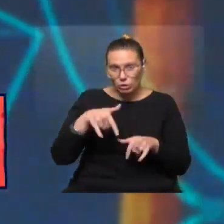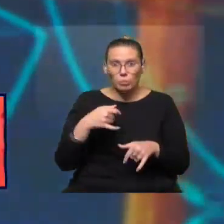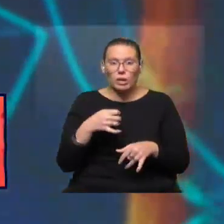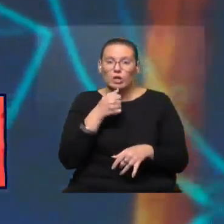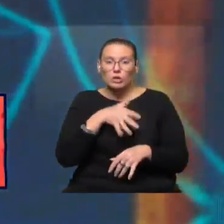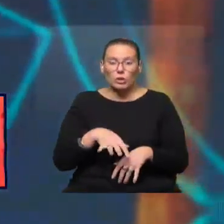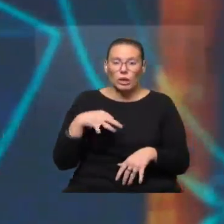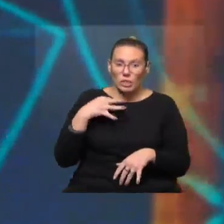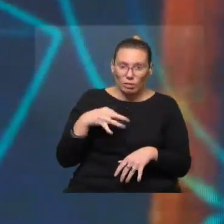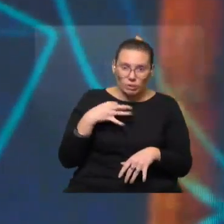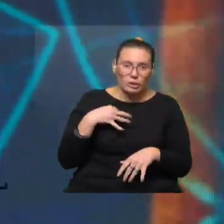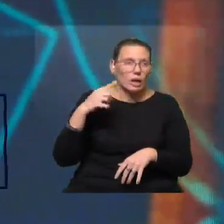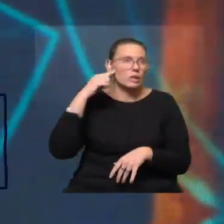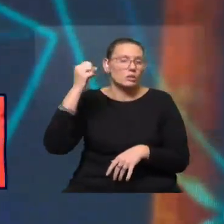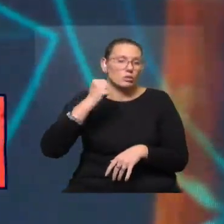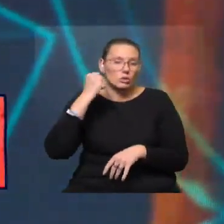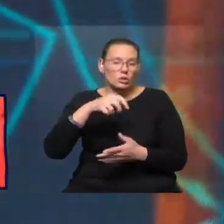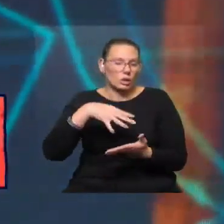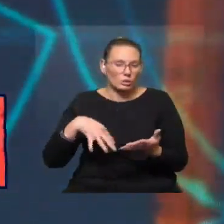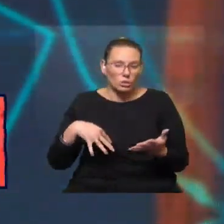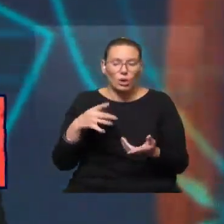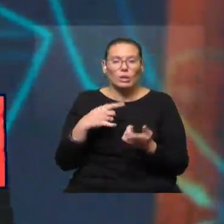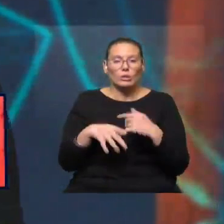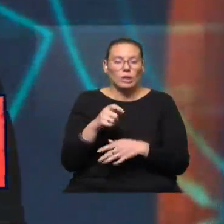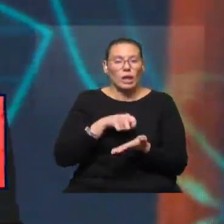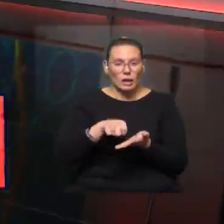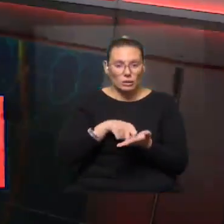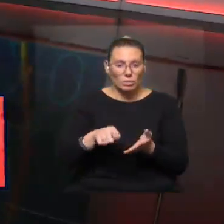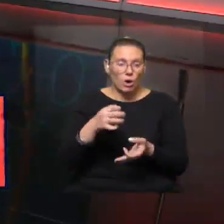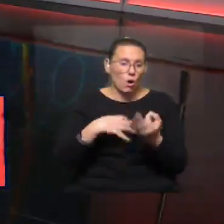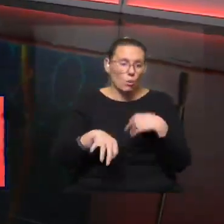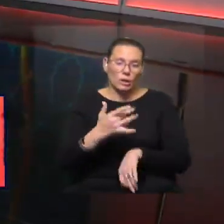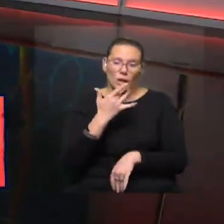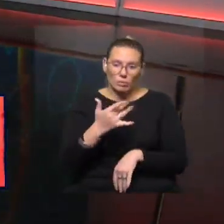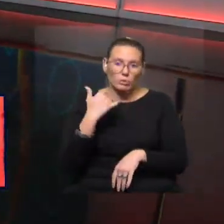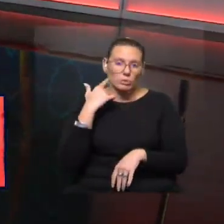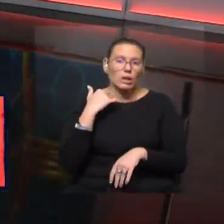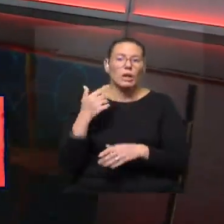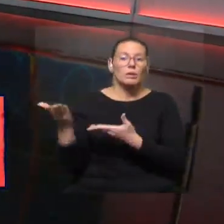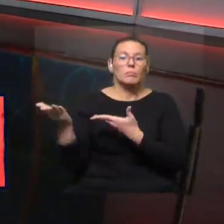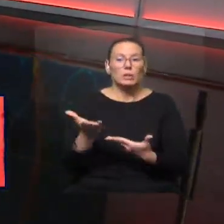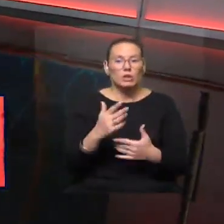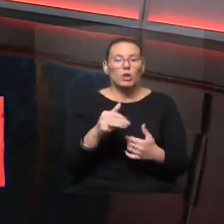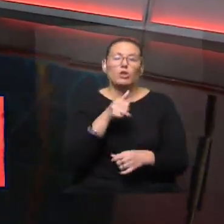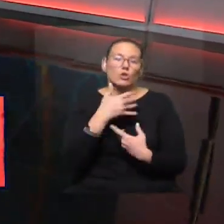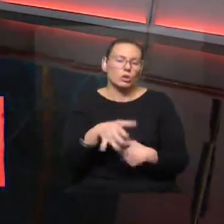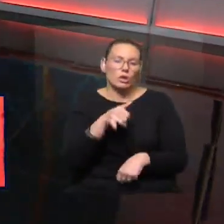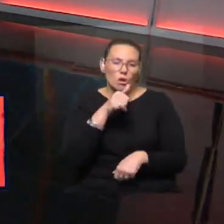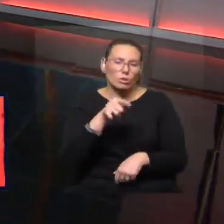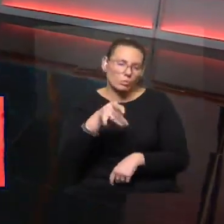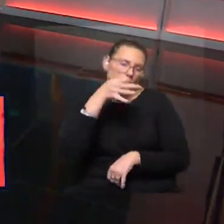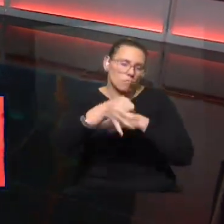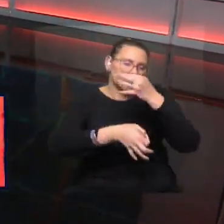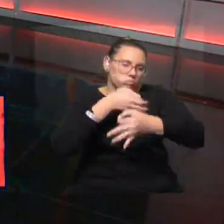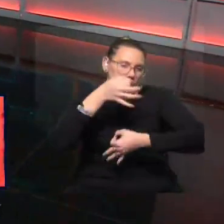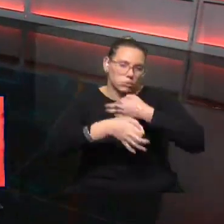y ficciones así y textos entonces creo hasta ahora maravillosa y Bueno le traemos la invitación no quiero decir mucho más porque ya explica todo